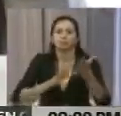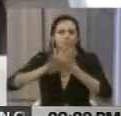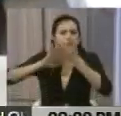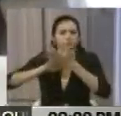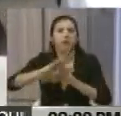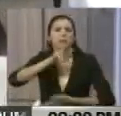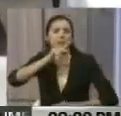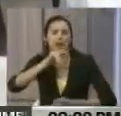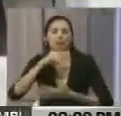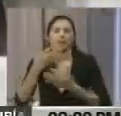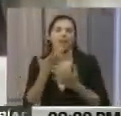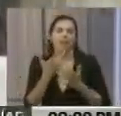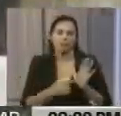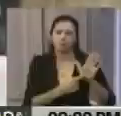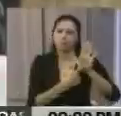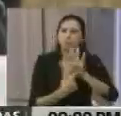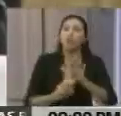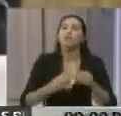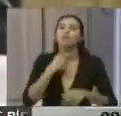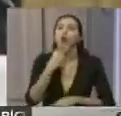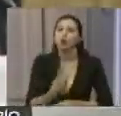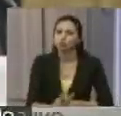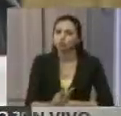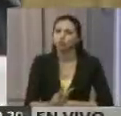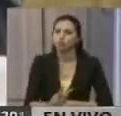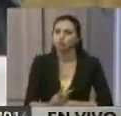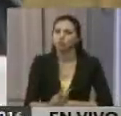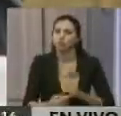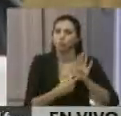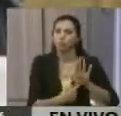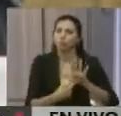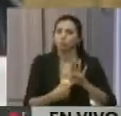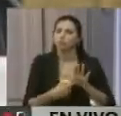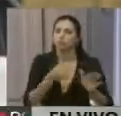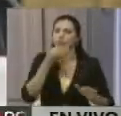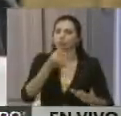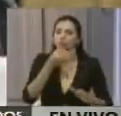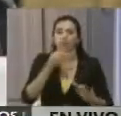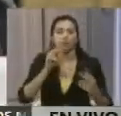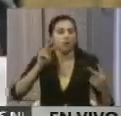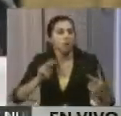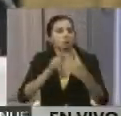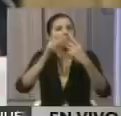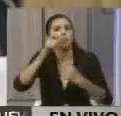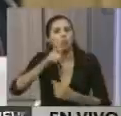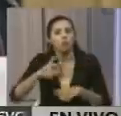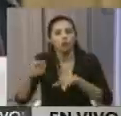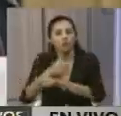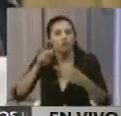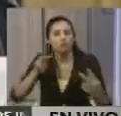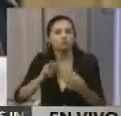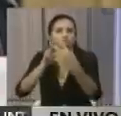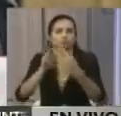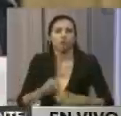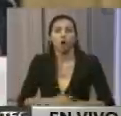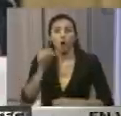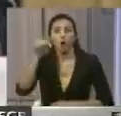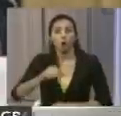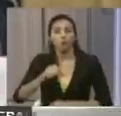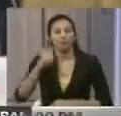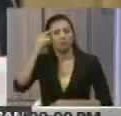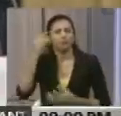su ejemplo, su voz. Y van a encontrarse con el pueblo, van a encontrarse con el gobierno. Hoy una